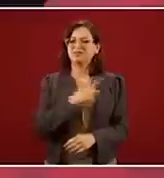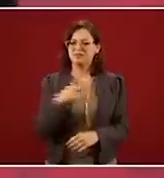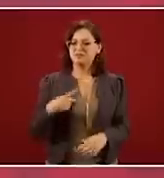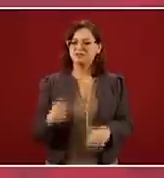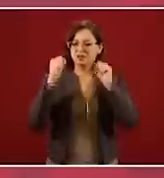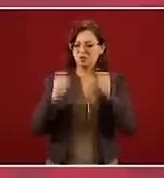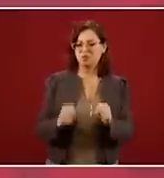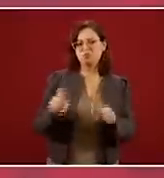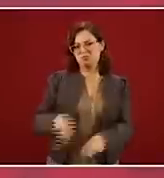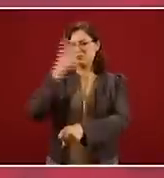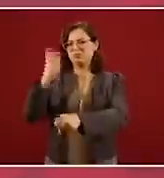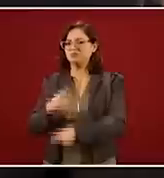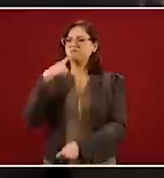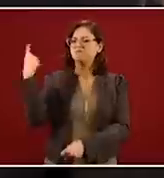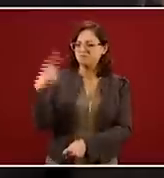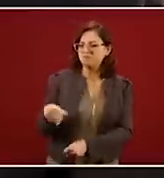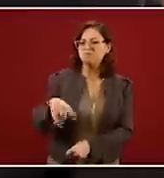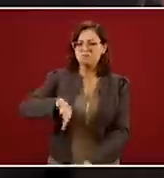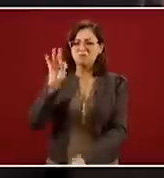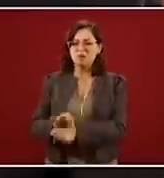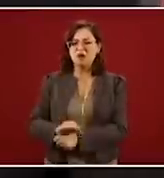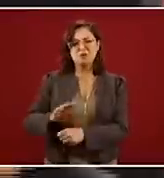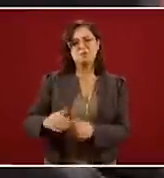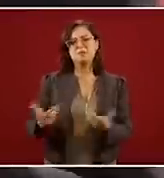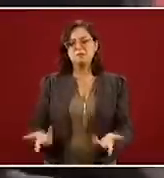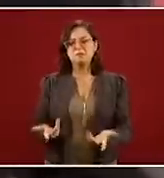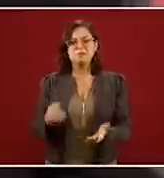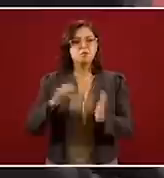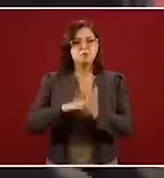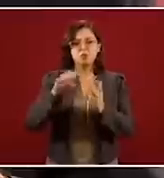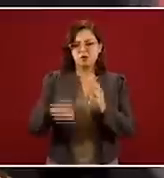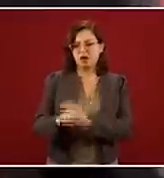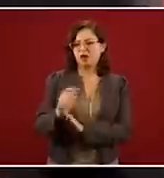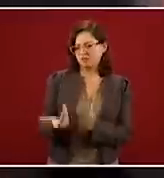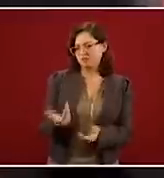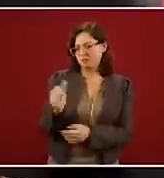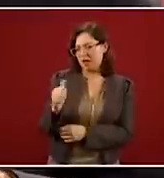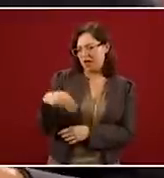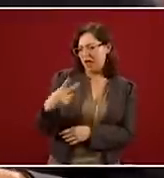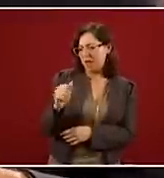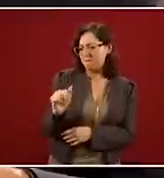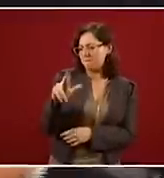otras instancias. Sí. Por ejemplo, el amparo,